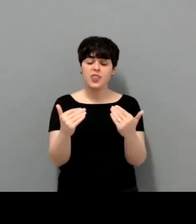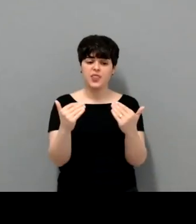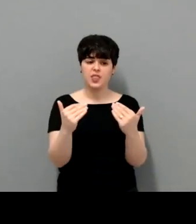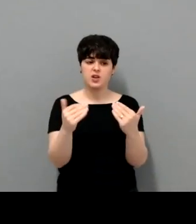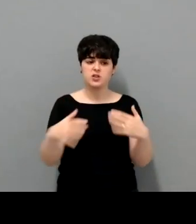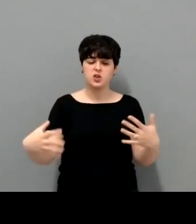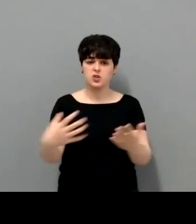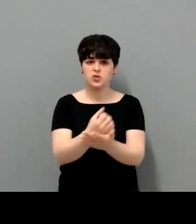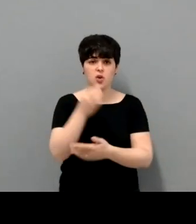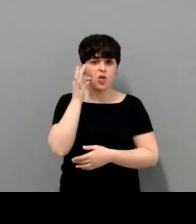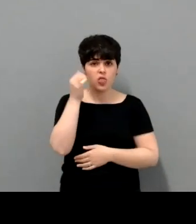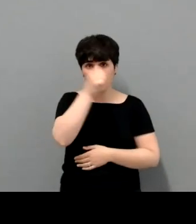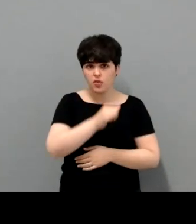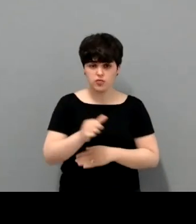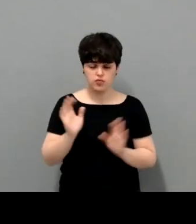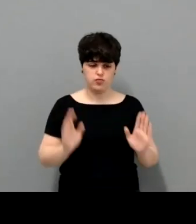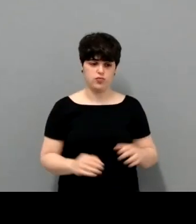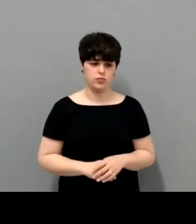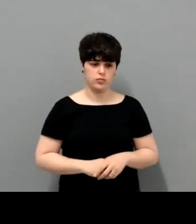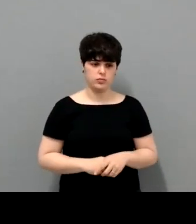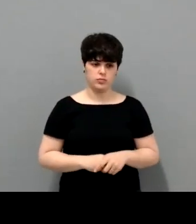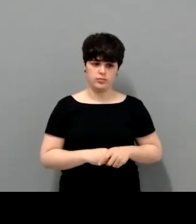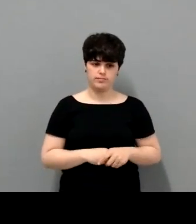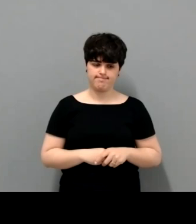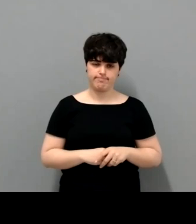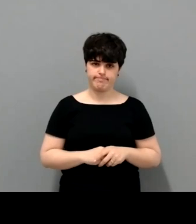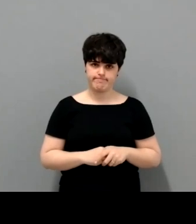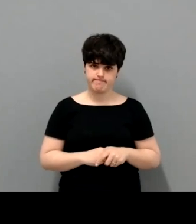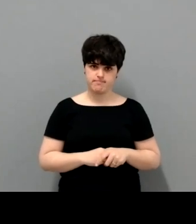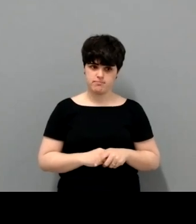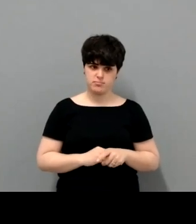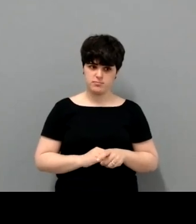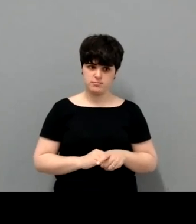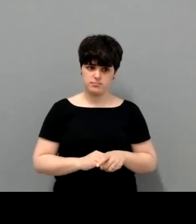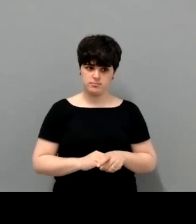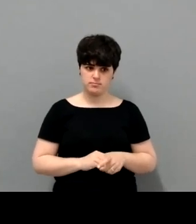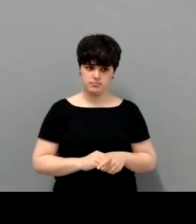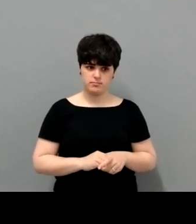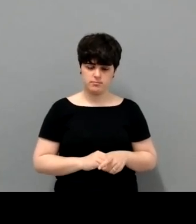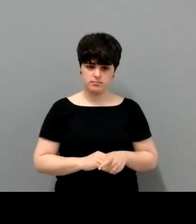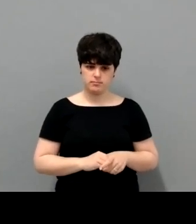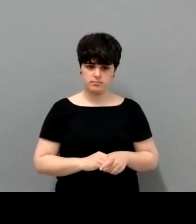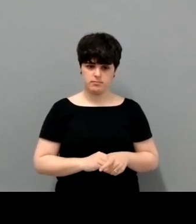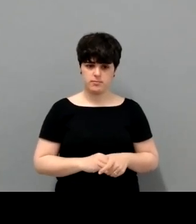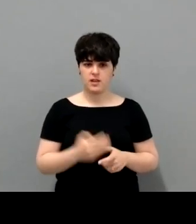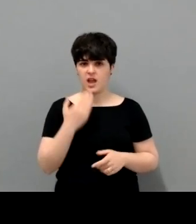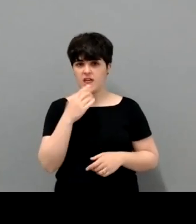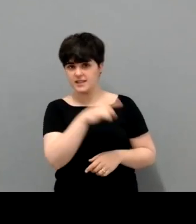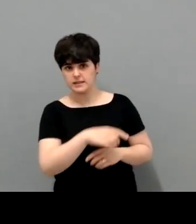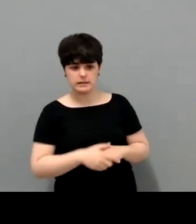a todas y a todos.